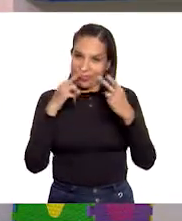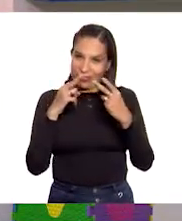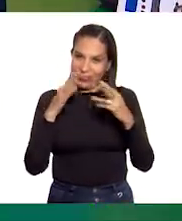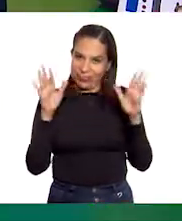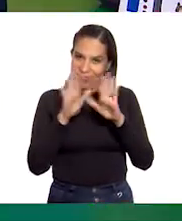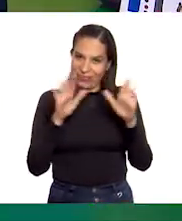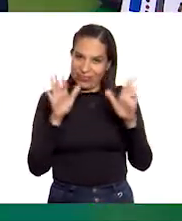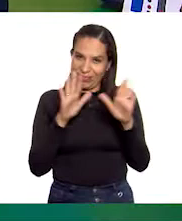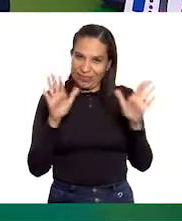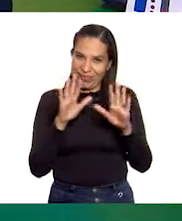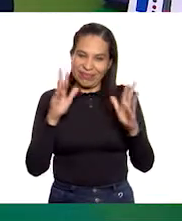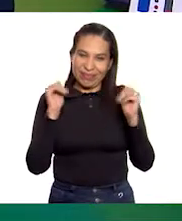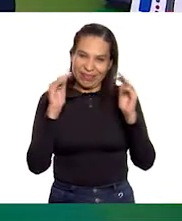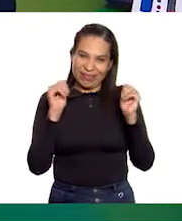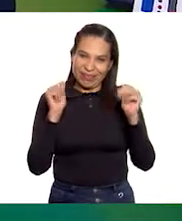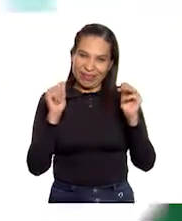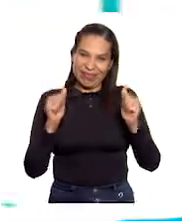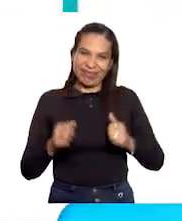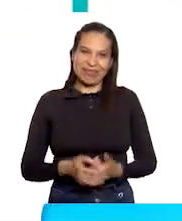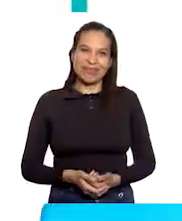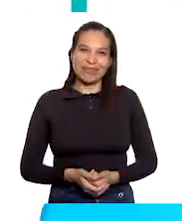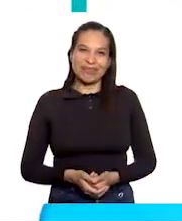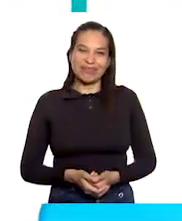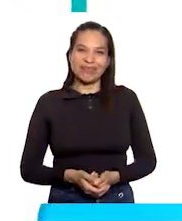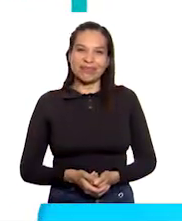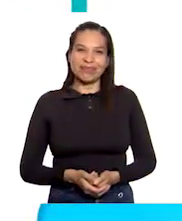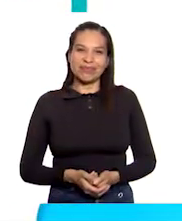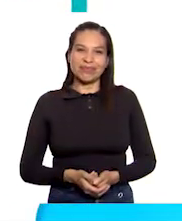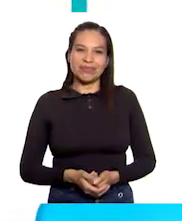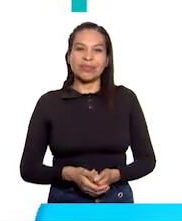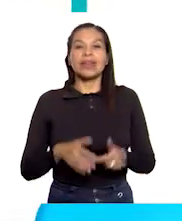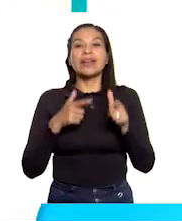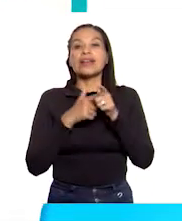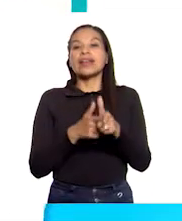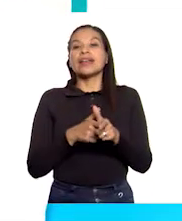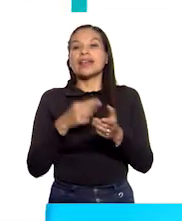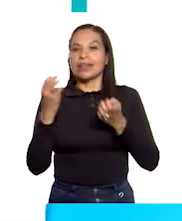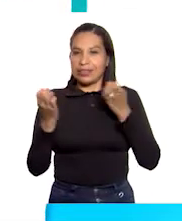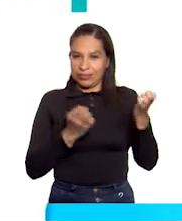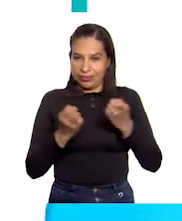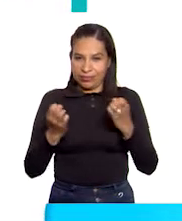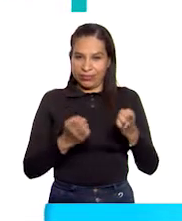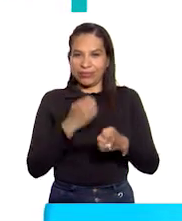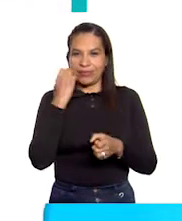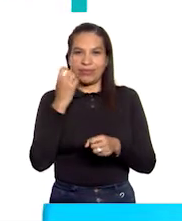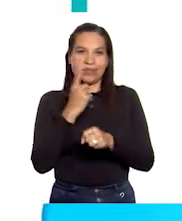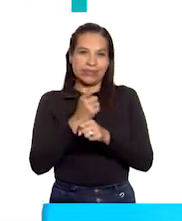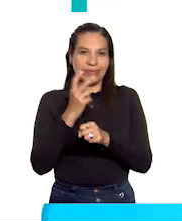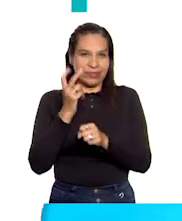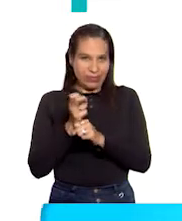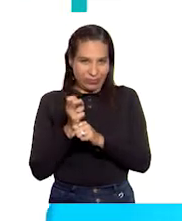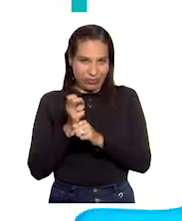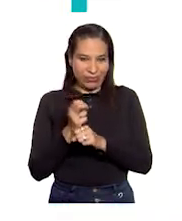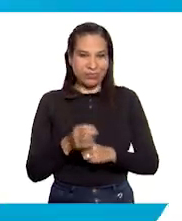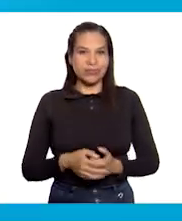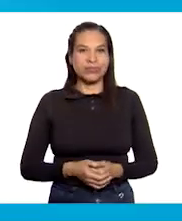vemos hasta la próxima. ¡Adiós! Bye. Continuamos con educación física para primero y segundo